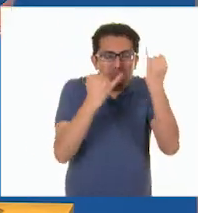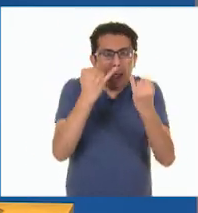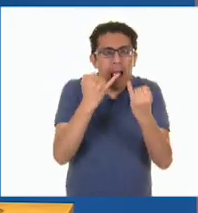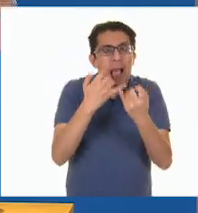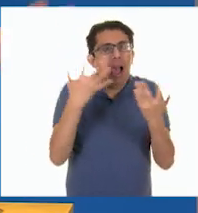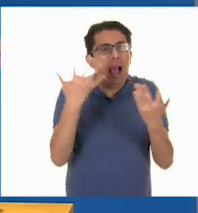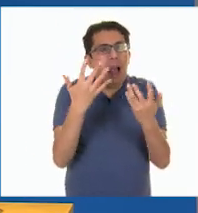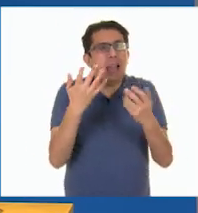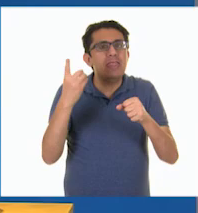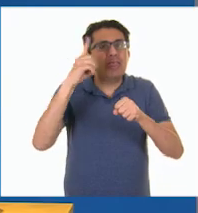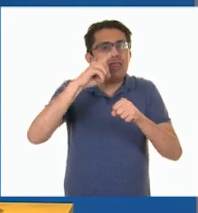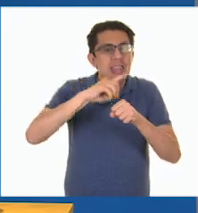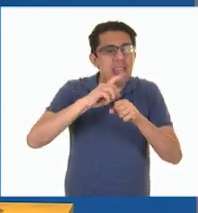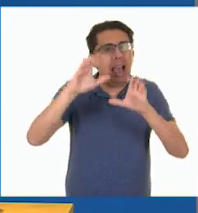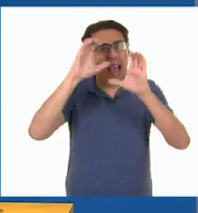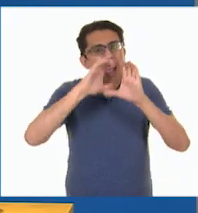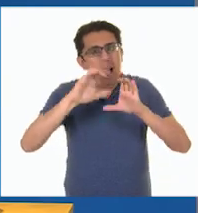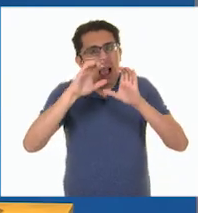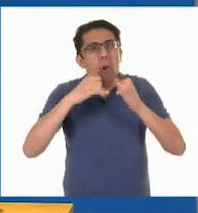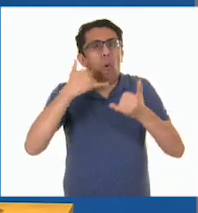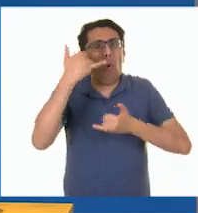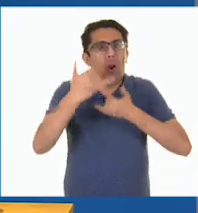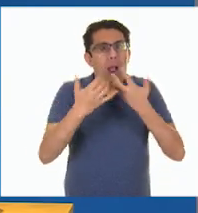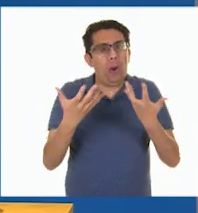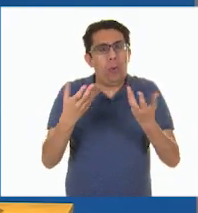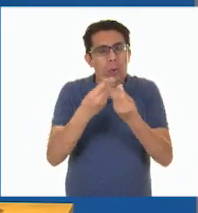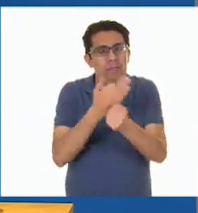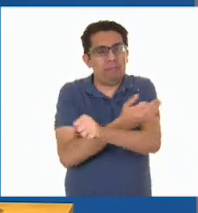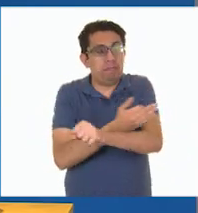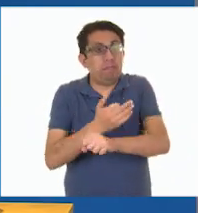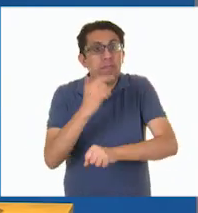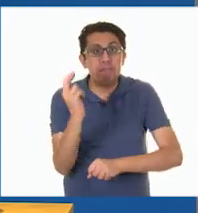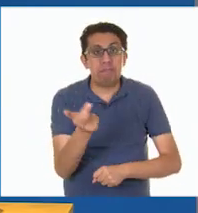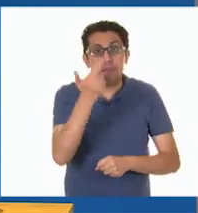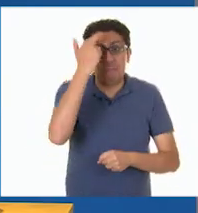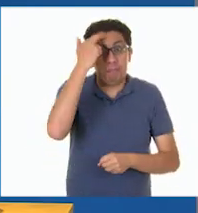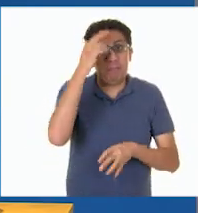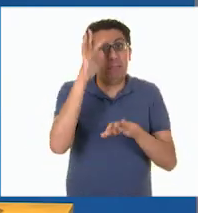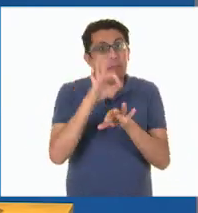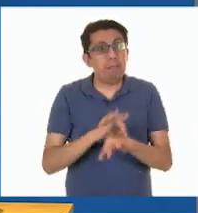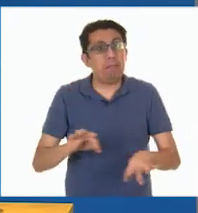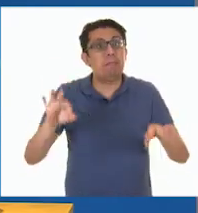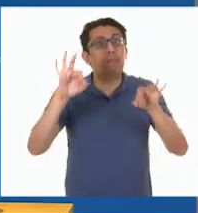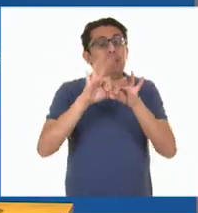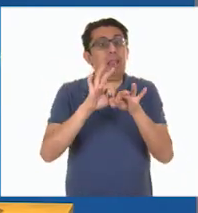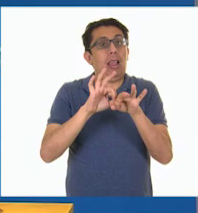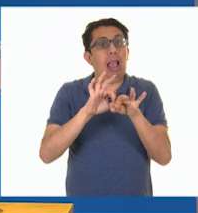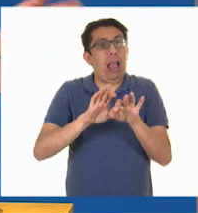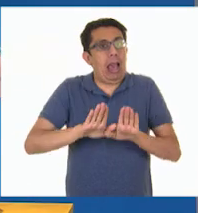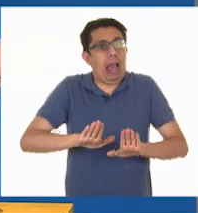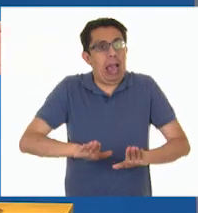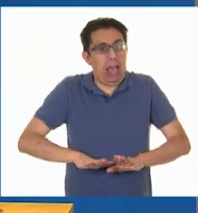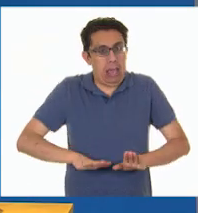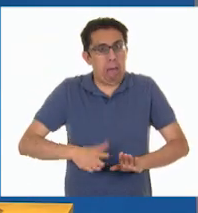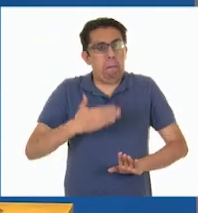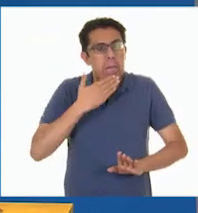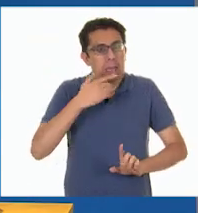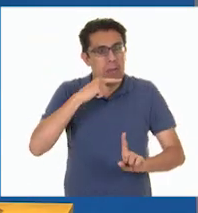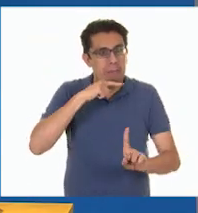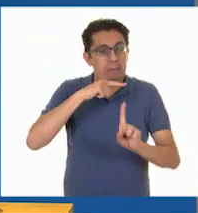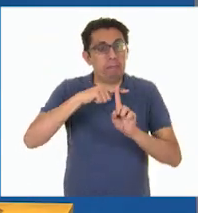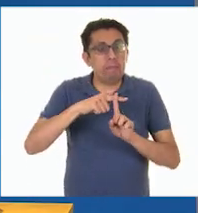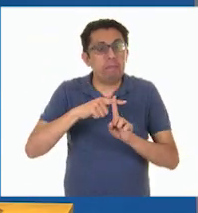juegos, cantos y diversión junto con sus familias. Recuerden que una parte muy importante es nuestra actitud. En esta ocasión me da